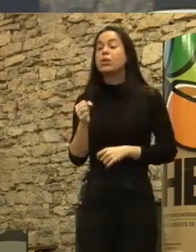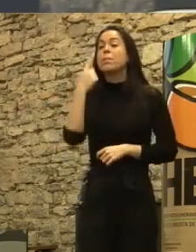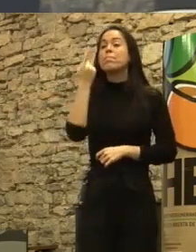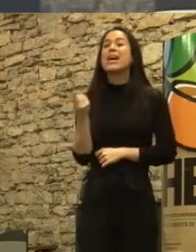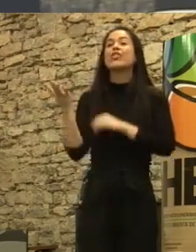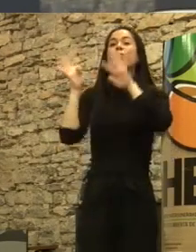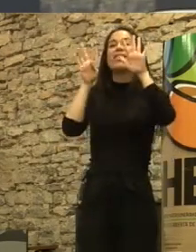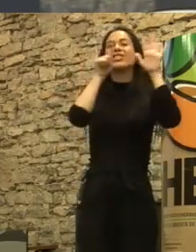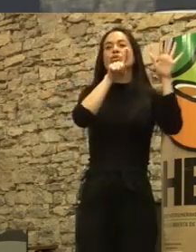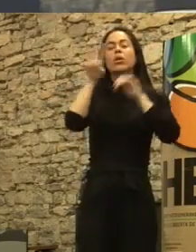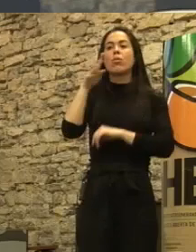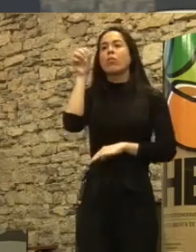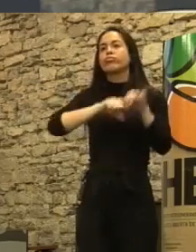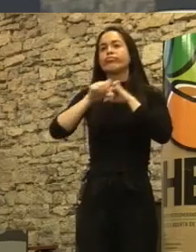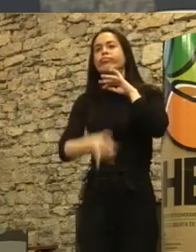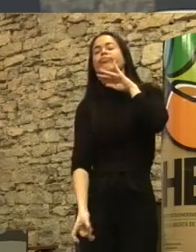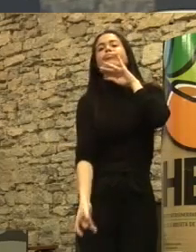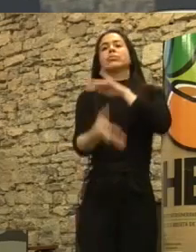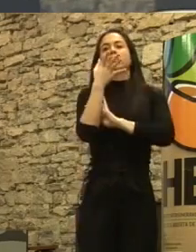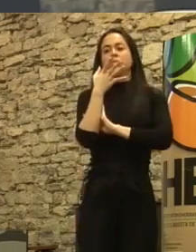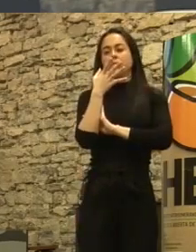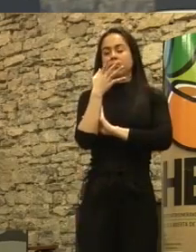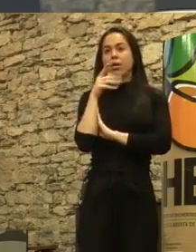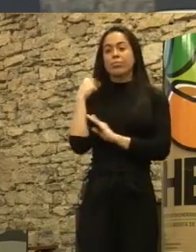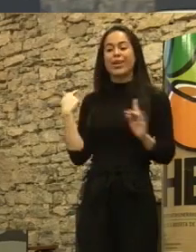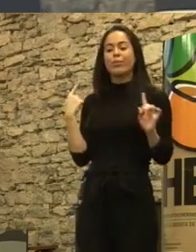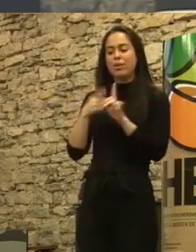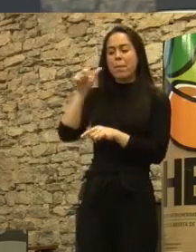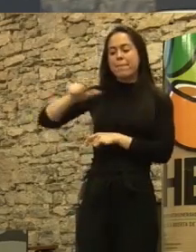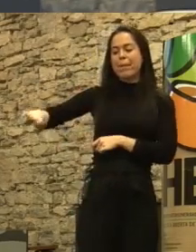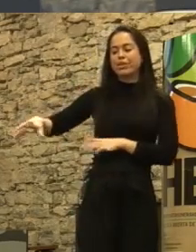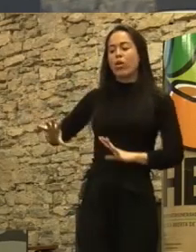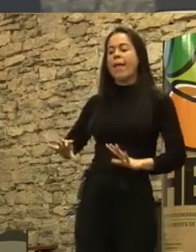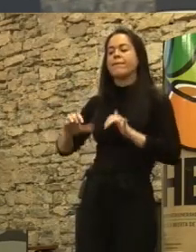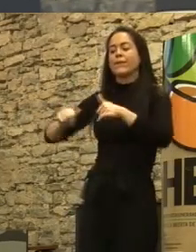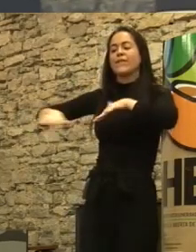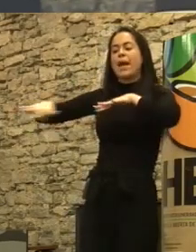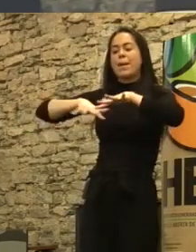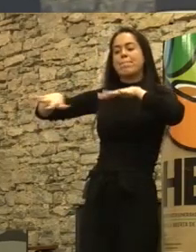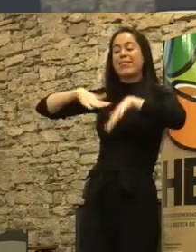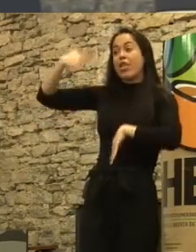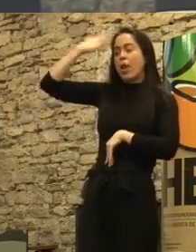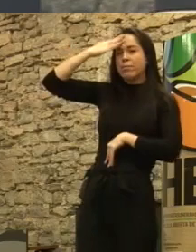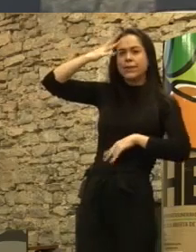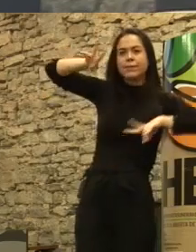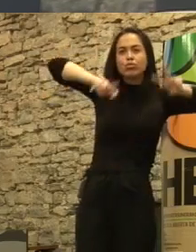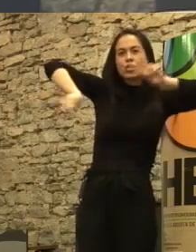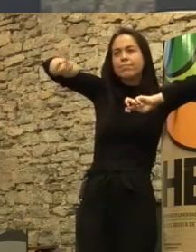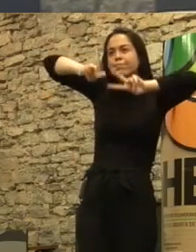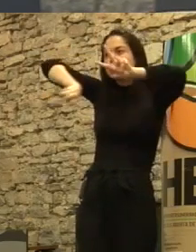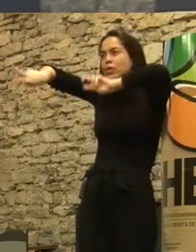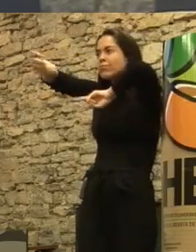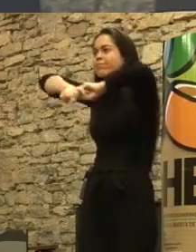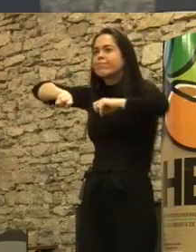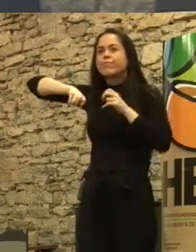1964 una organización con la que se propuso precisamente de ir a buscar este tipo de gente, gente con mentalidad emprendedora, con una